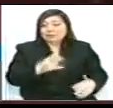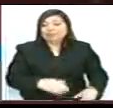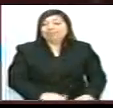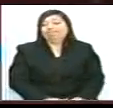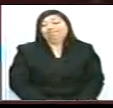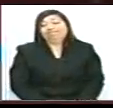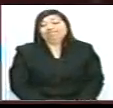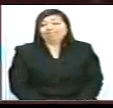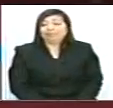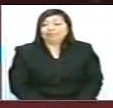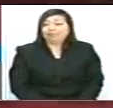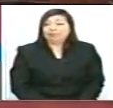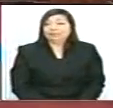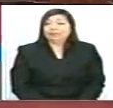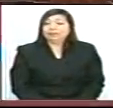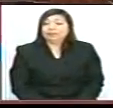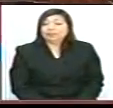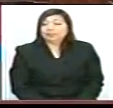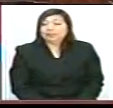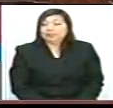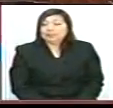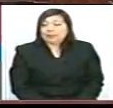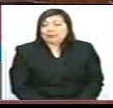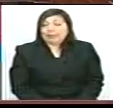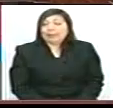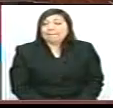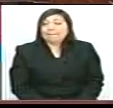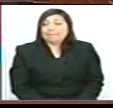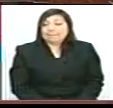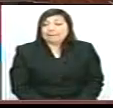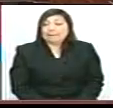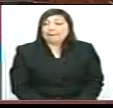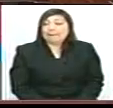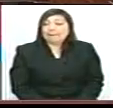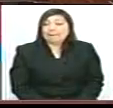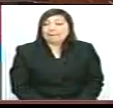Para que pueda continuar con ese estado.